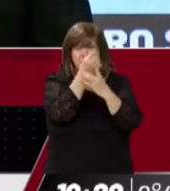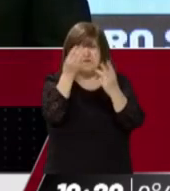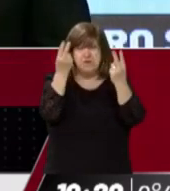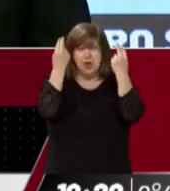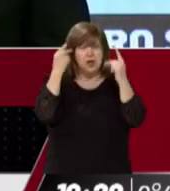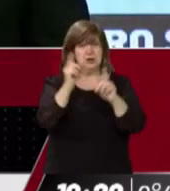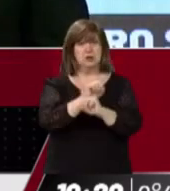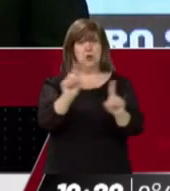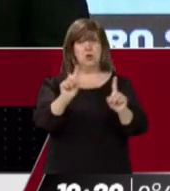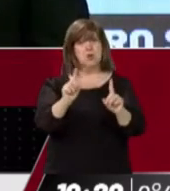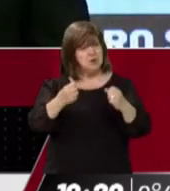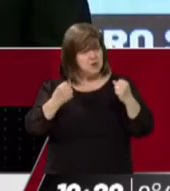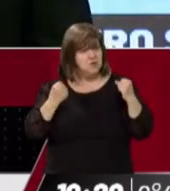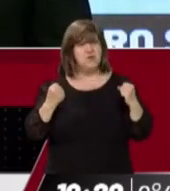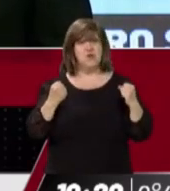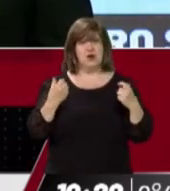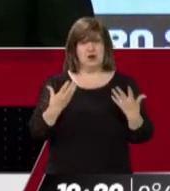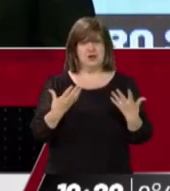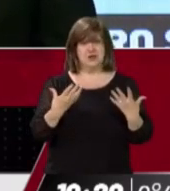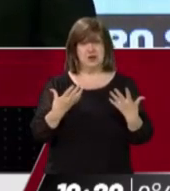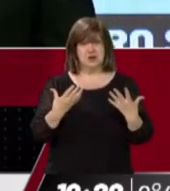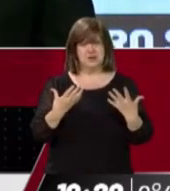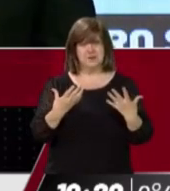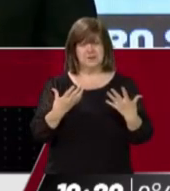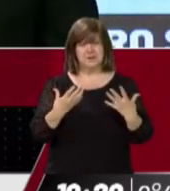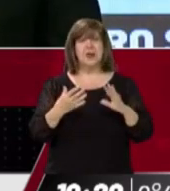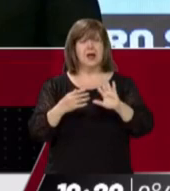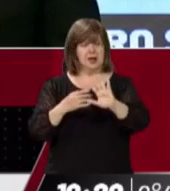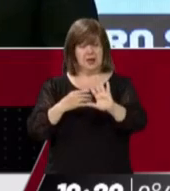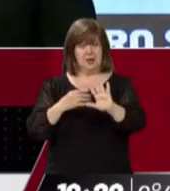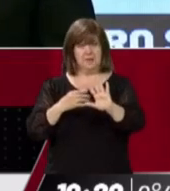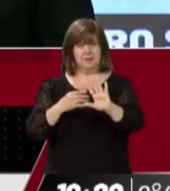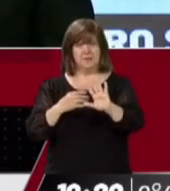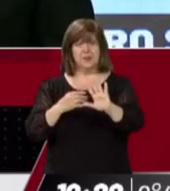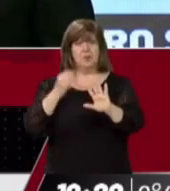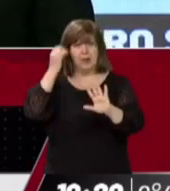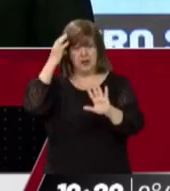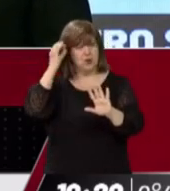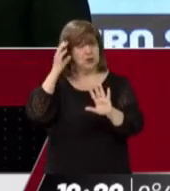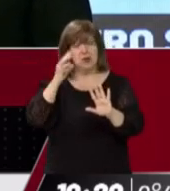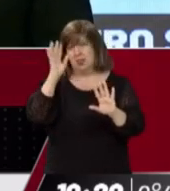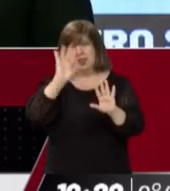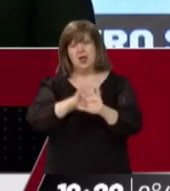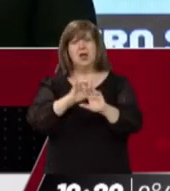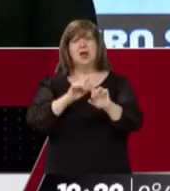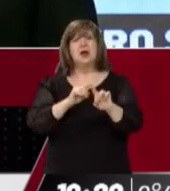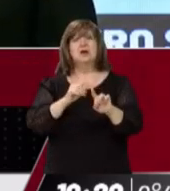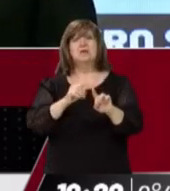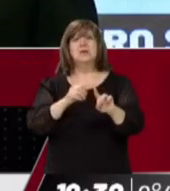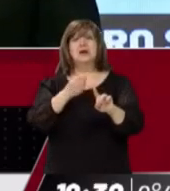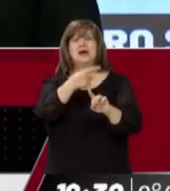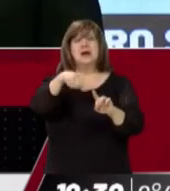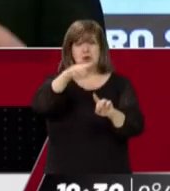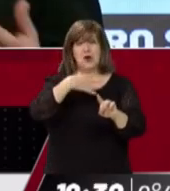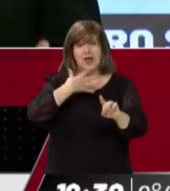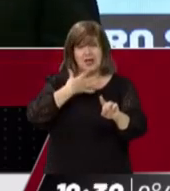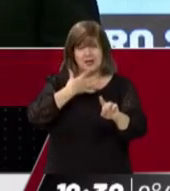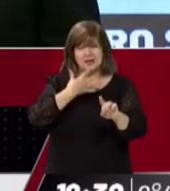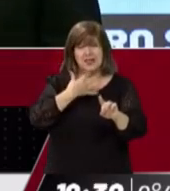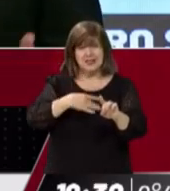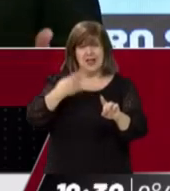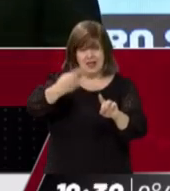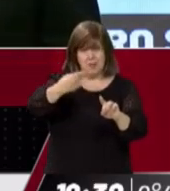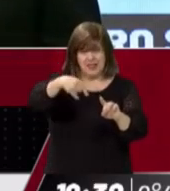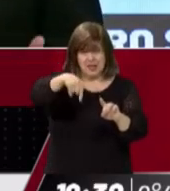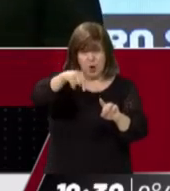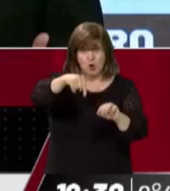todo este tiempo yo lo que te quería preguntar Cecilia Perdón que no fui Claro que se hacen la pregunta hasta dónde ellos han escuchado que que